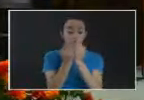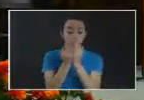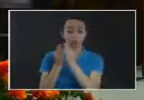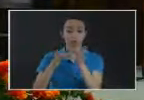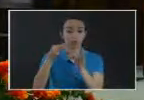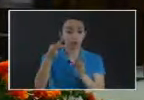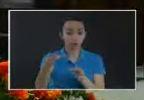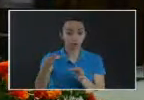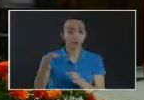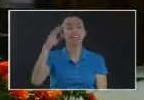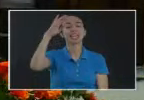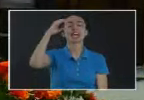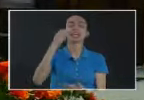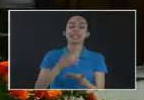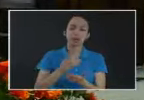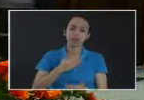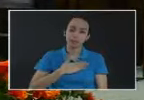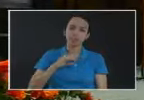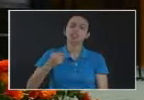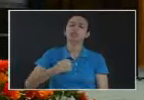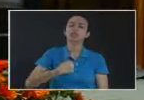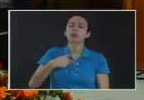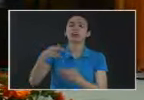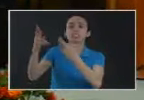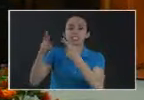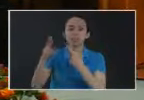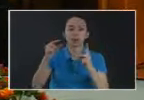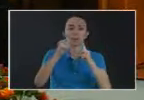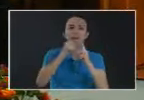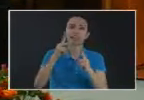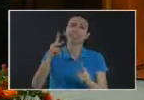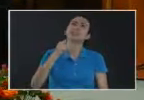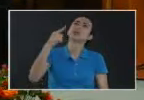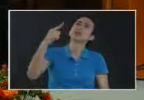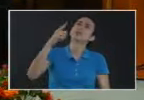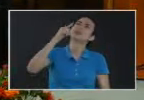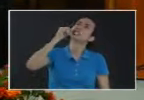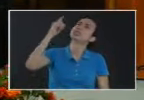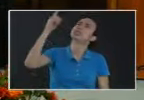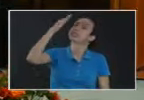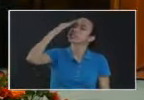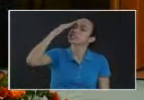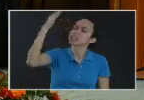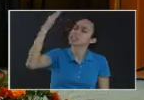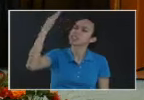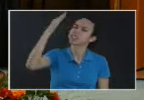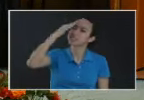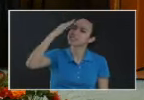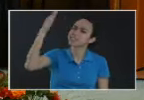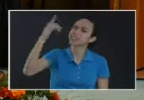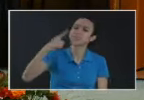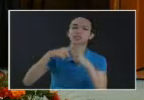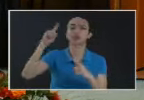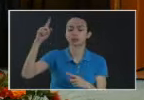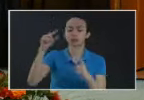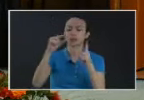créame que yo recibo la palabra y le digo: Señor, gracias por tu palabra.